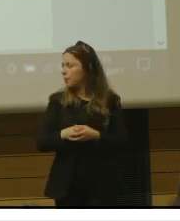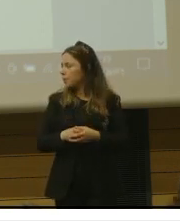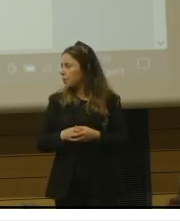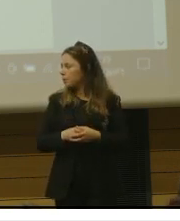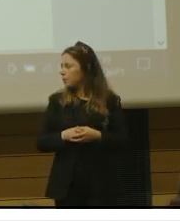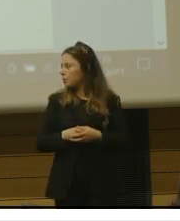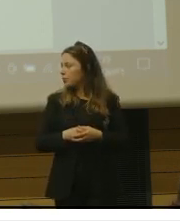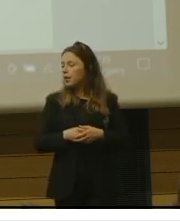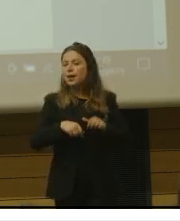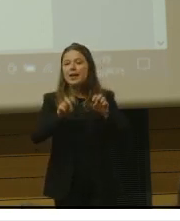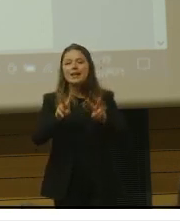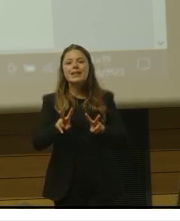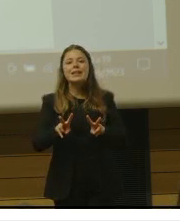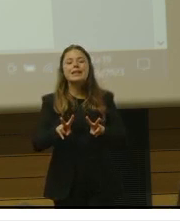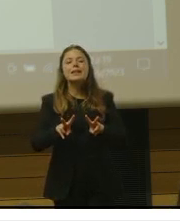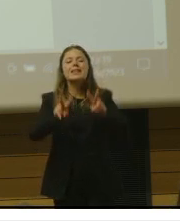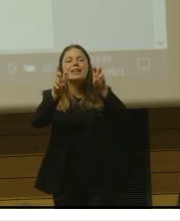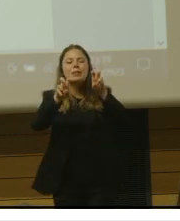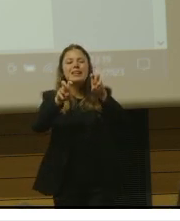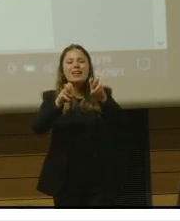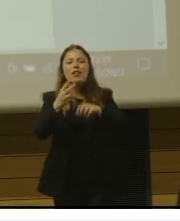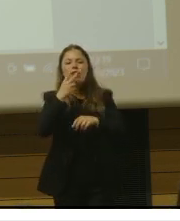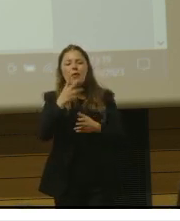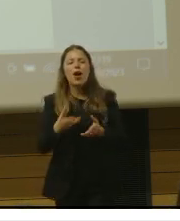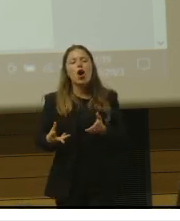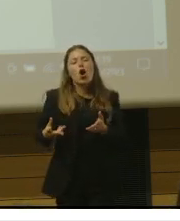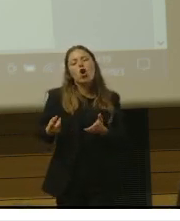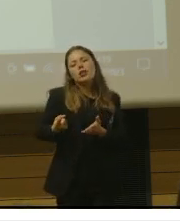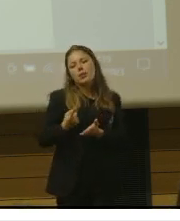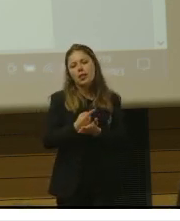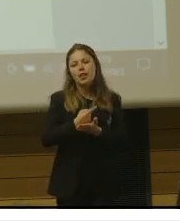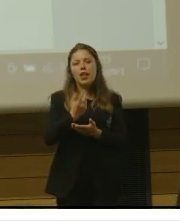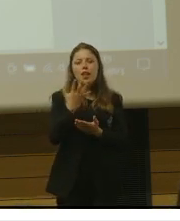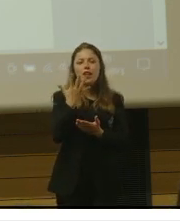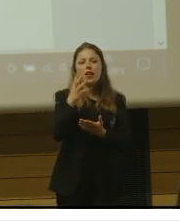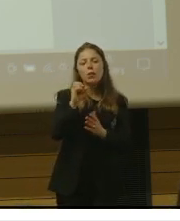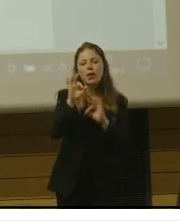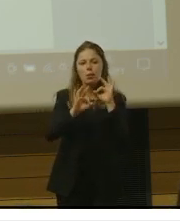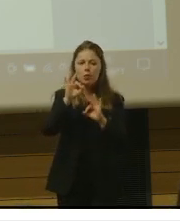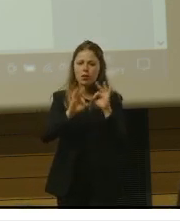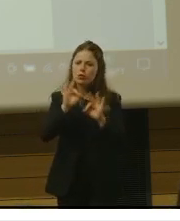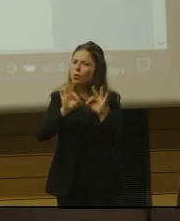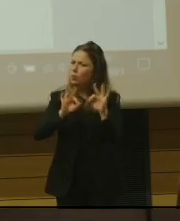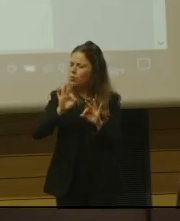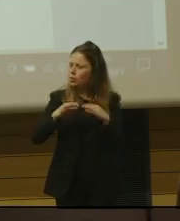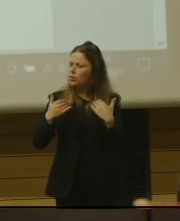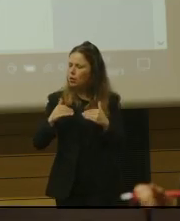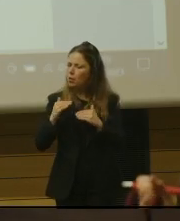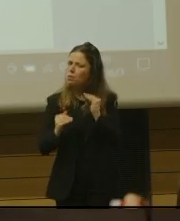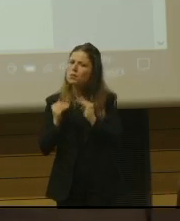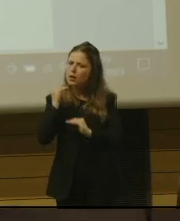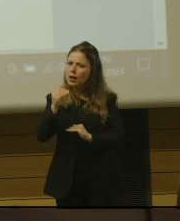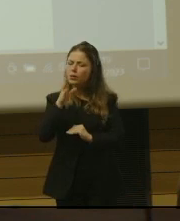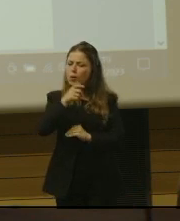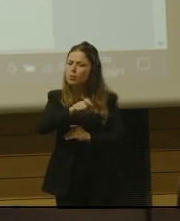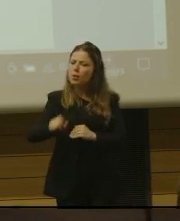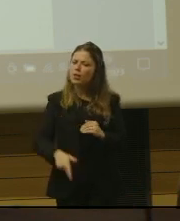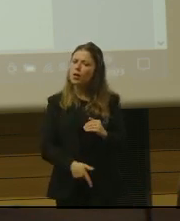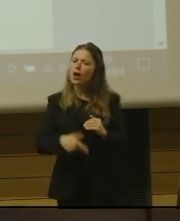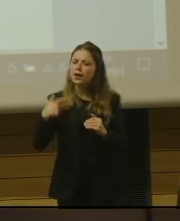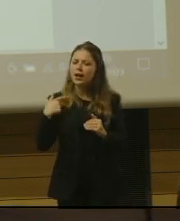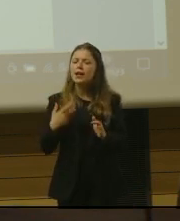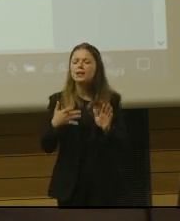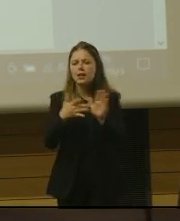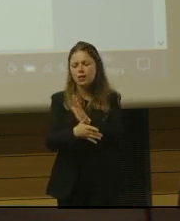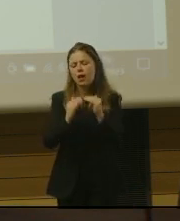de las recaídas, ¿no? El tema de las recaídas, el 50% es un tanto por ciento muy elevado, cuando en población general está